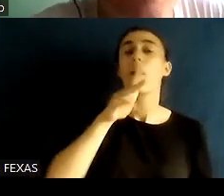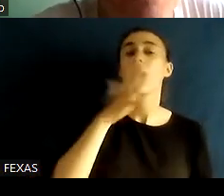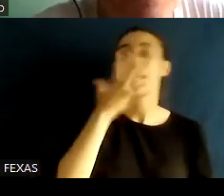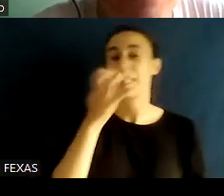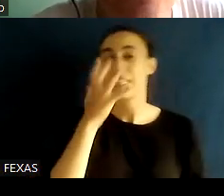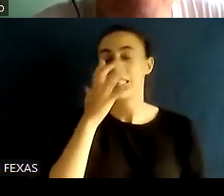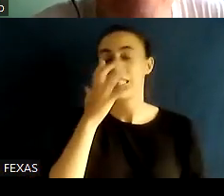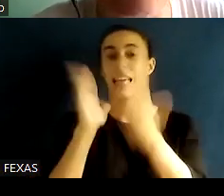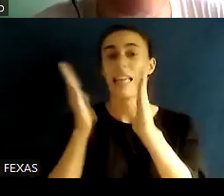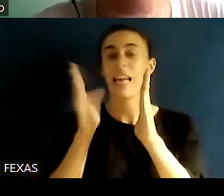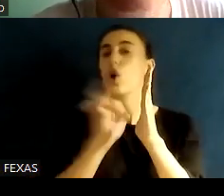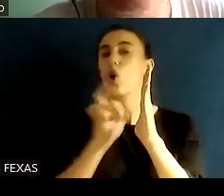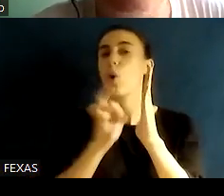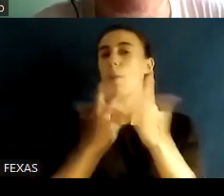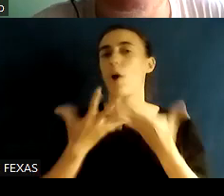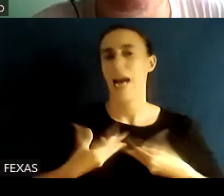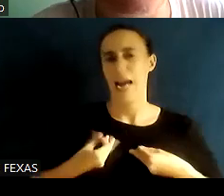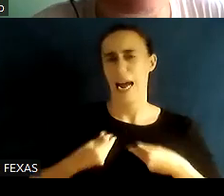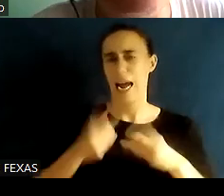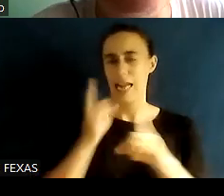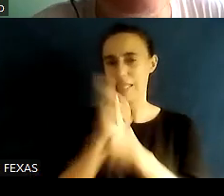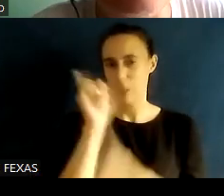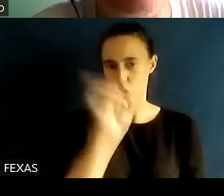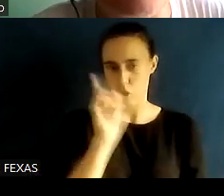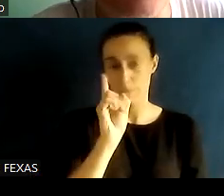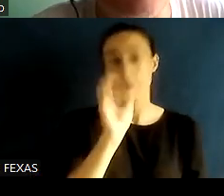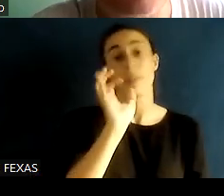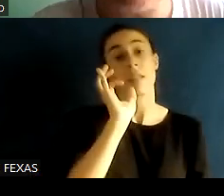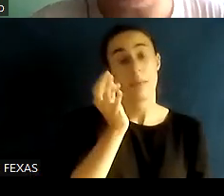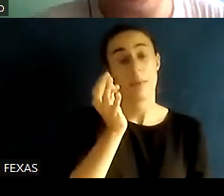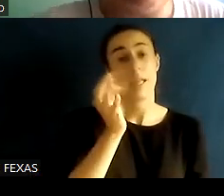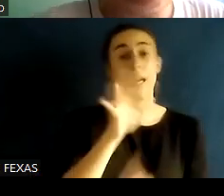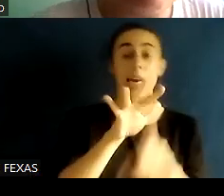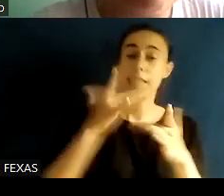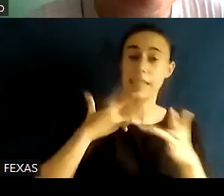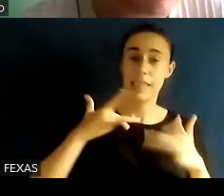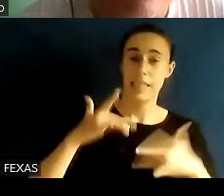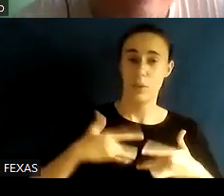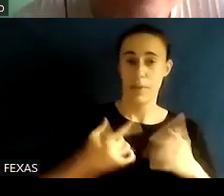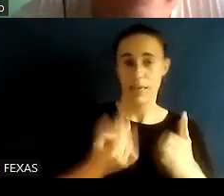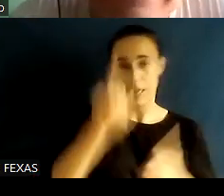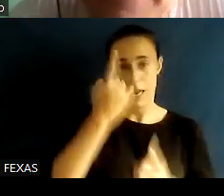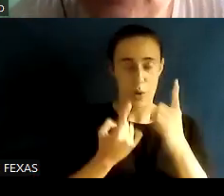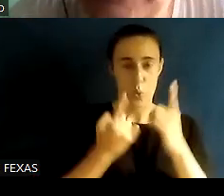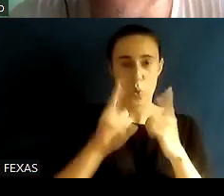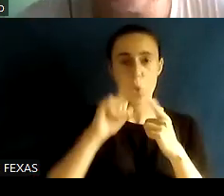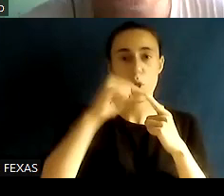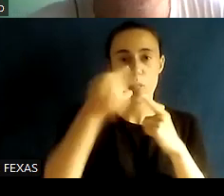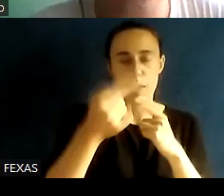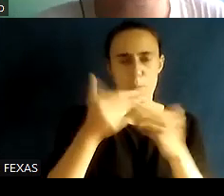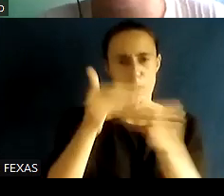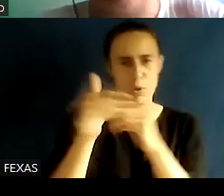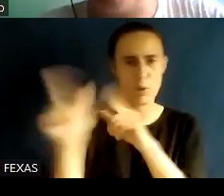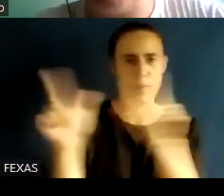los antidepresivos. Está claro que ante determinados síntomas, los veremos en la siguiente diapositiva